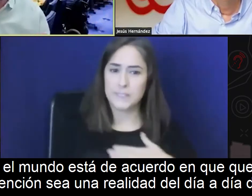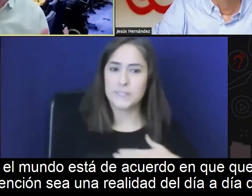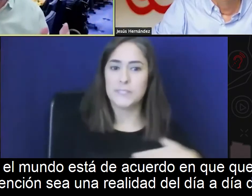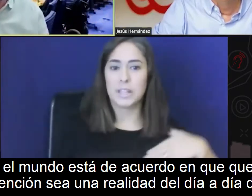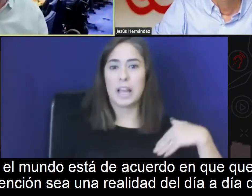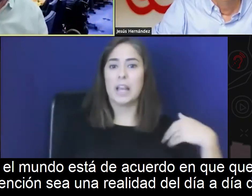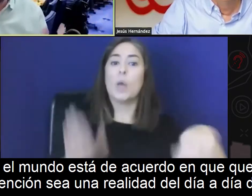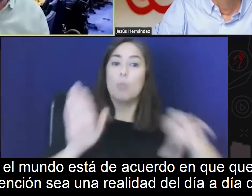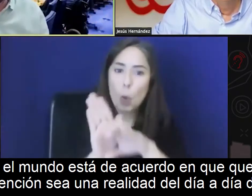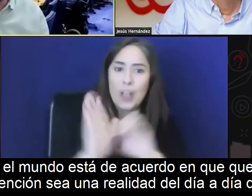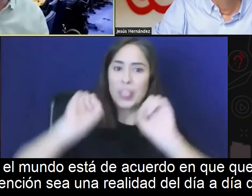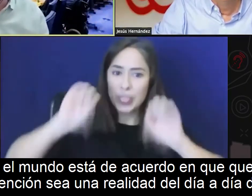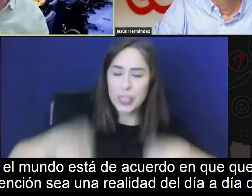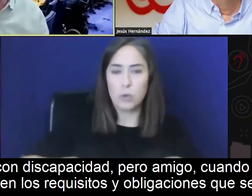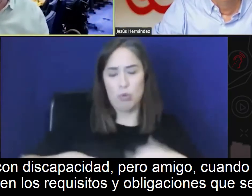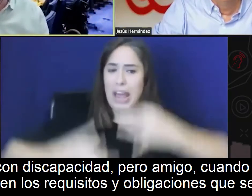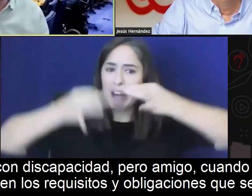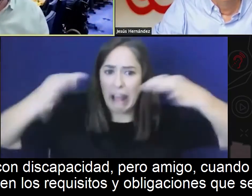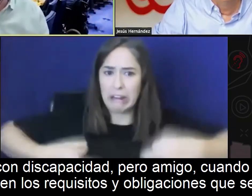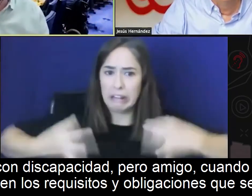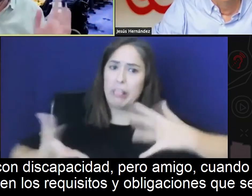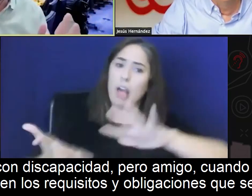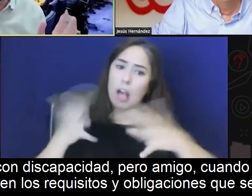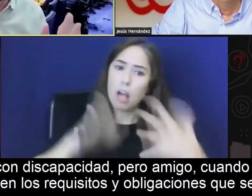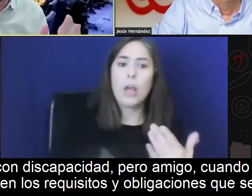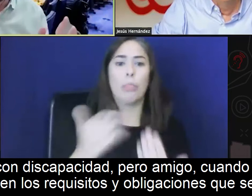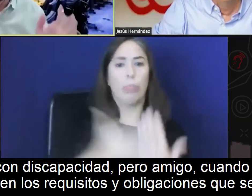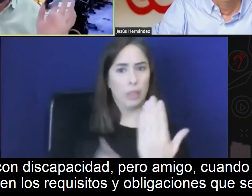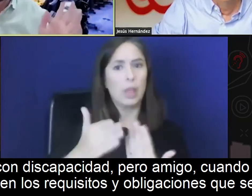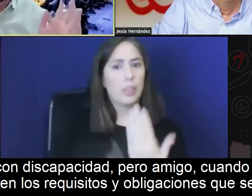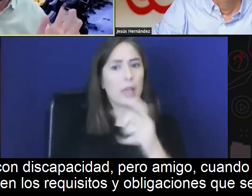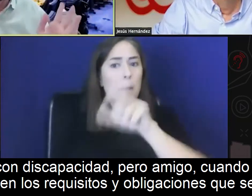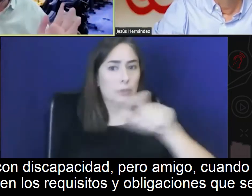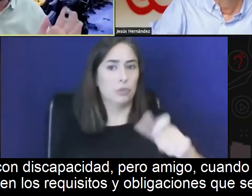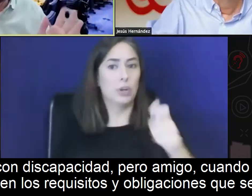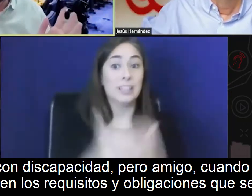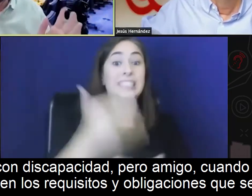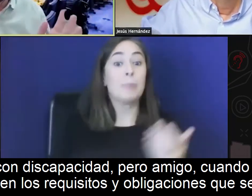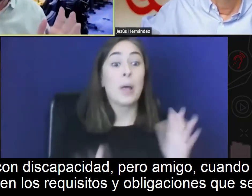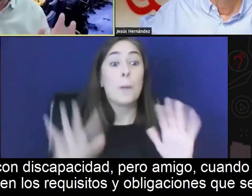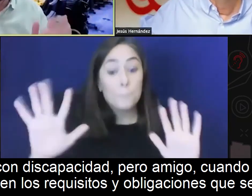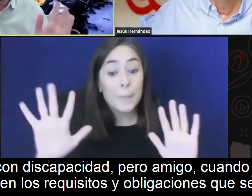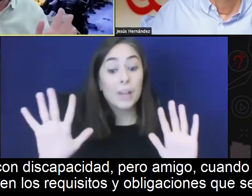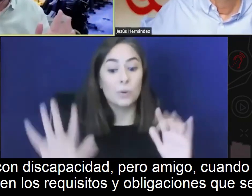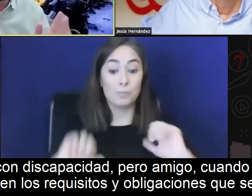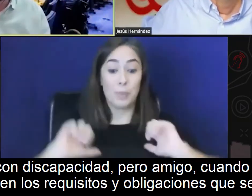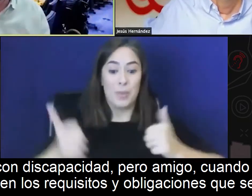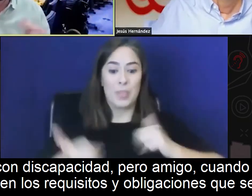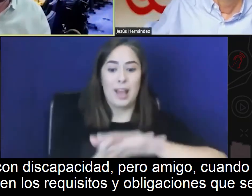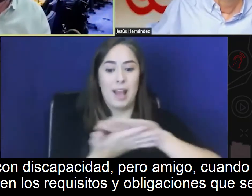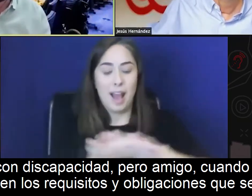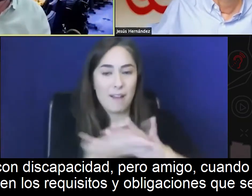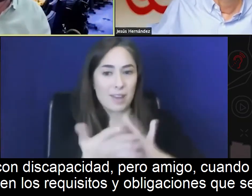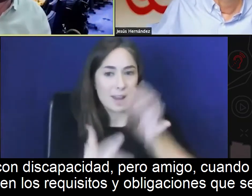sea una realidad del día a día de todas las personas con discapacidad. Pero amigo, cuando entramos en los detalles y en los requisitos y en